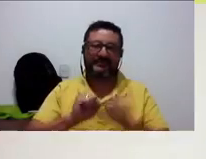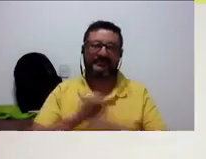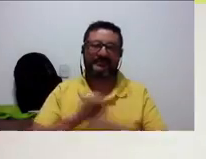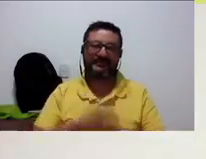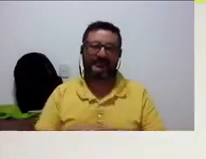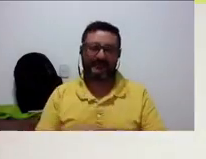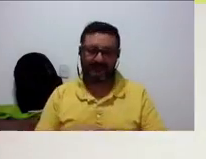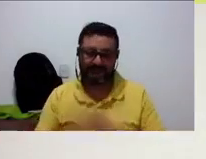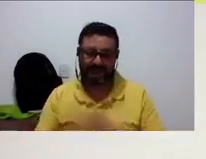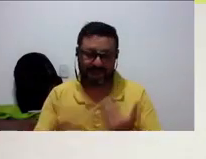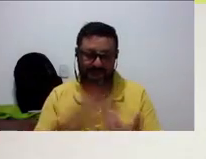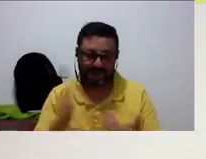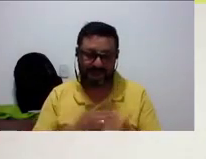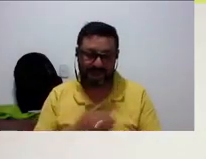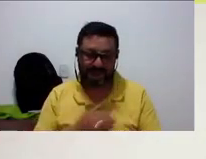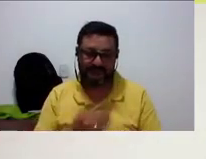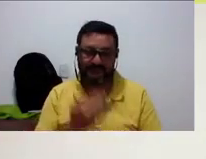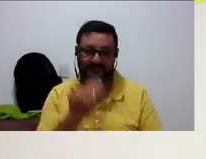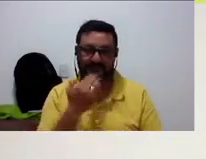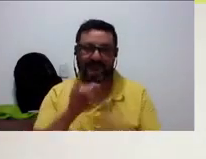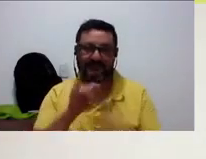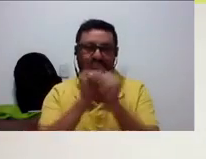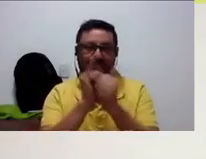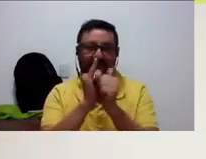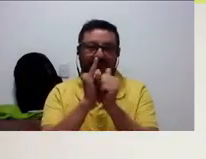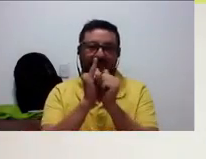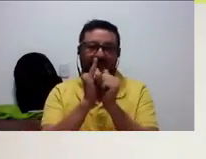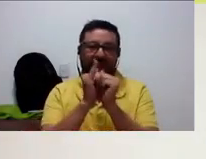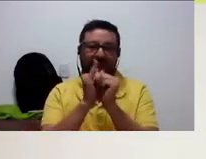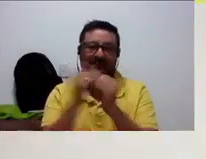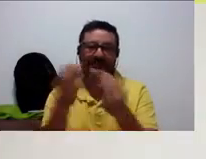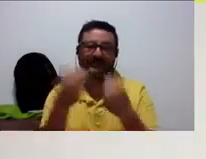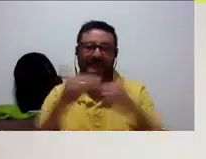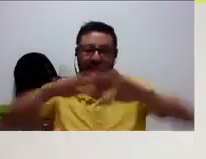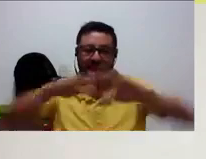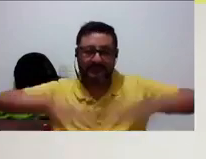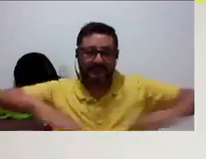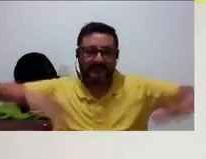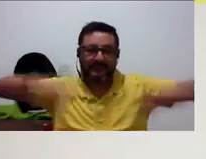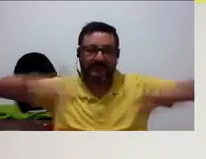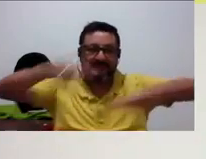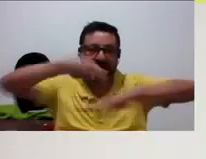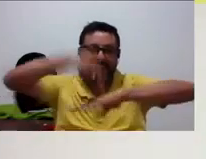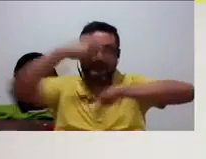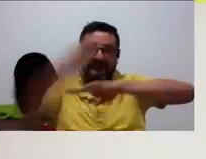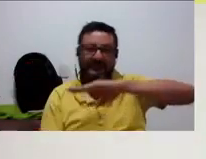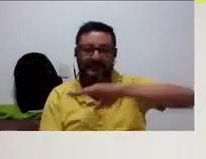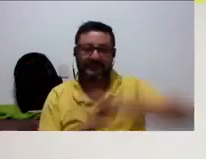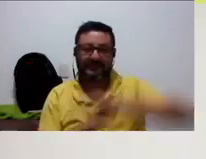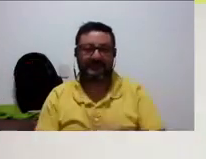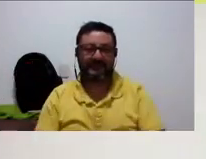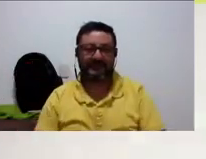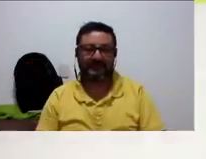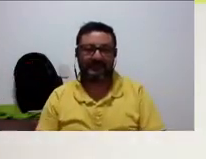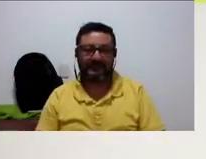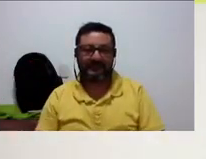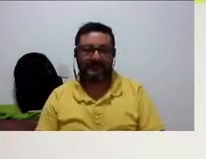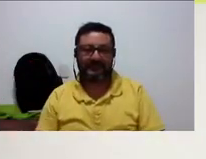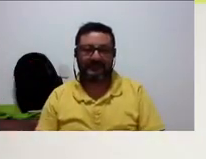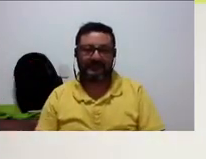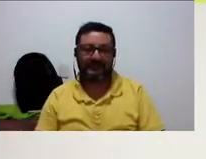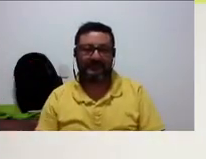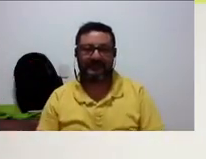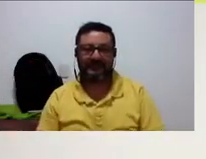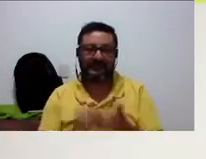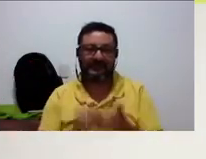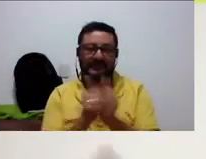sido fácil, por ejemplo, para el Inder darnos los espacios, incluso cuando todavía estábamos en pandemia, empezar a reactivar el deporte